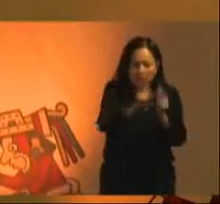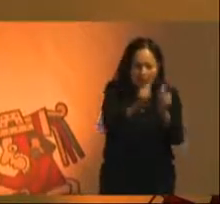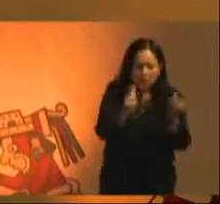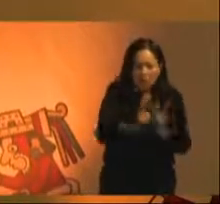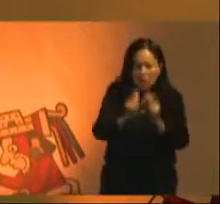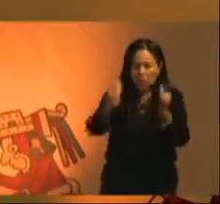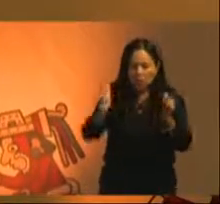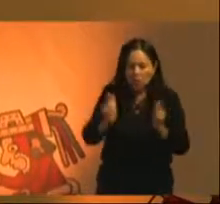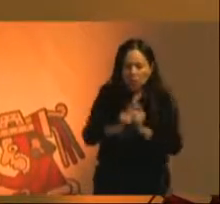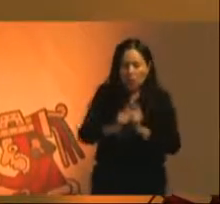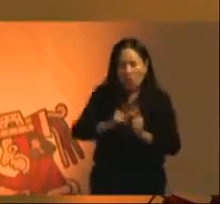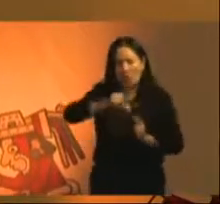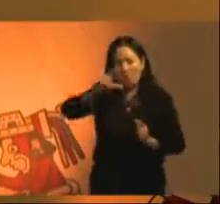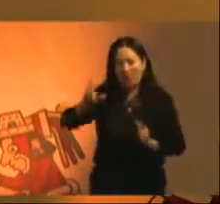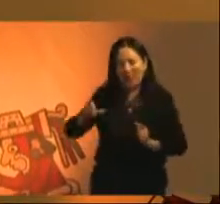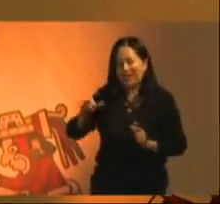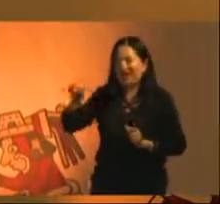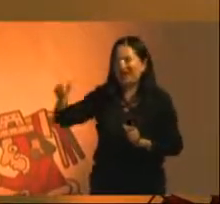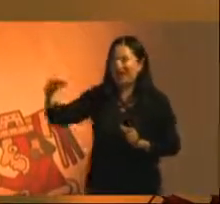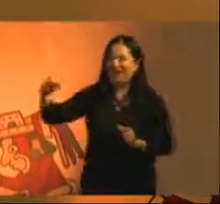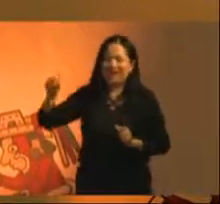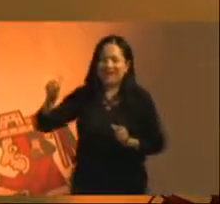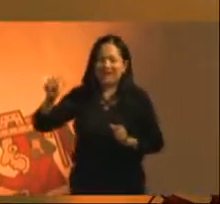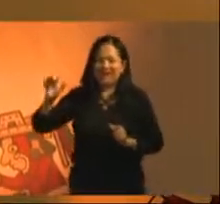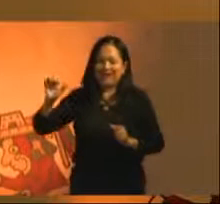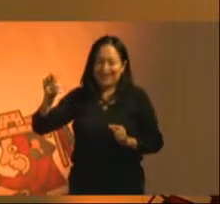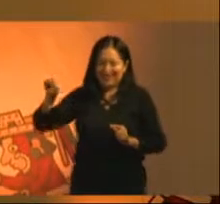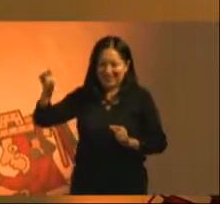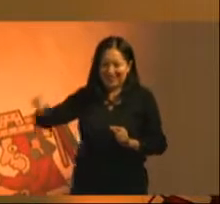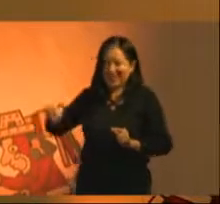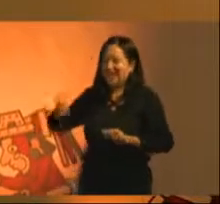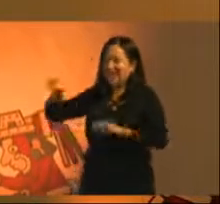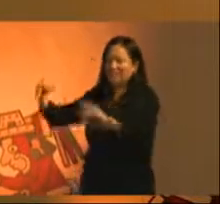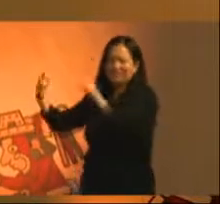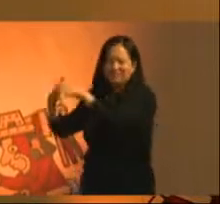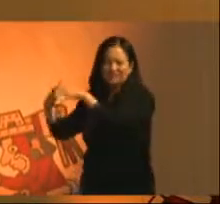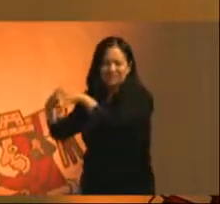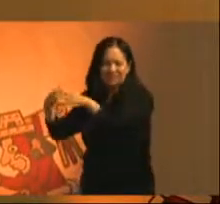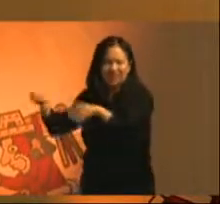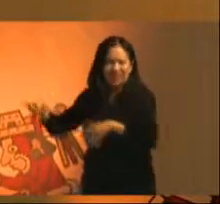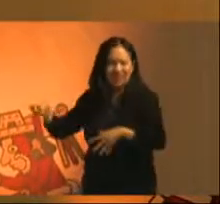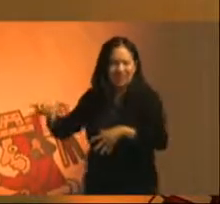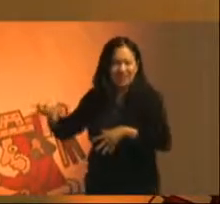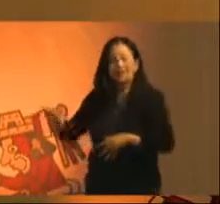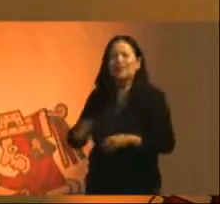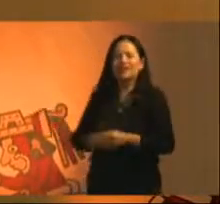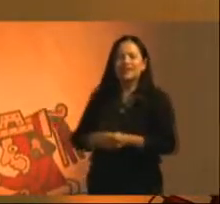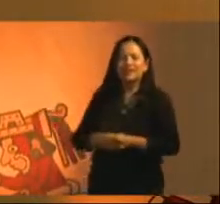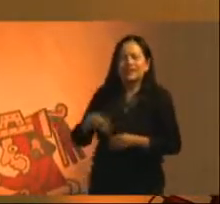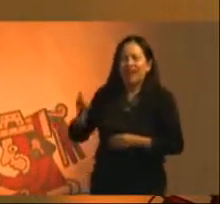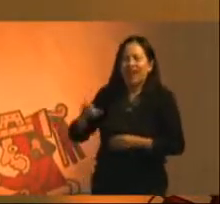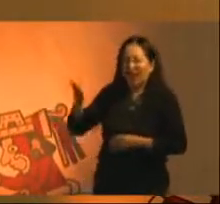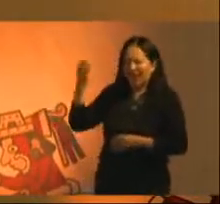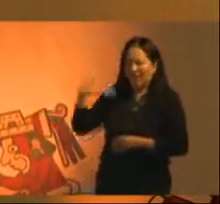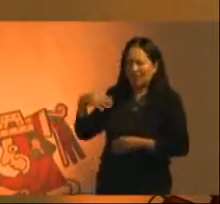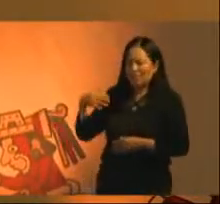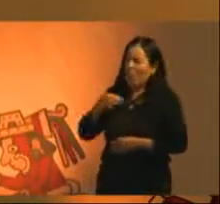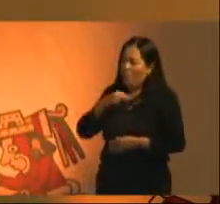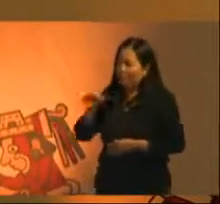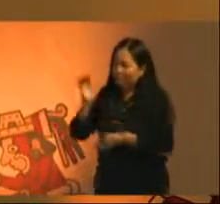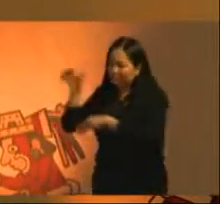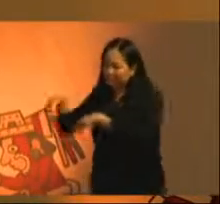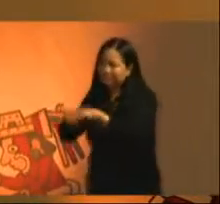para recuperar su tierra ya habían ya habían de secado la ciénaga entonces volver a las condiciones anteriores ya no era realmente posible